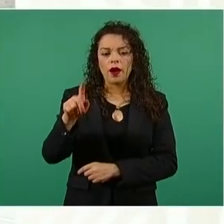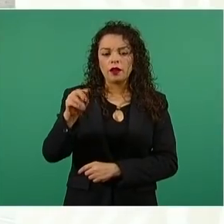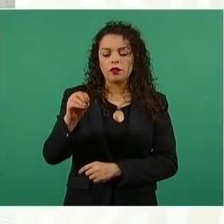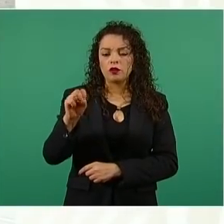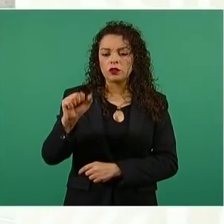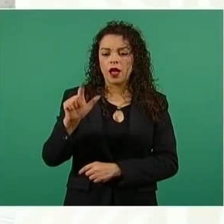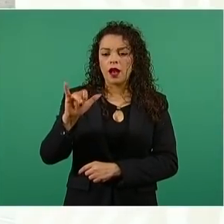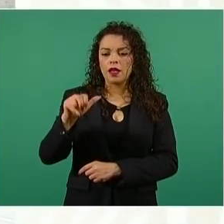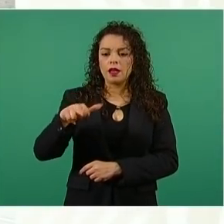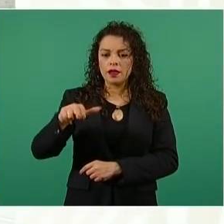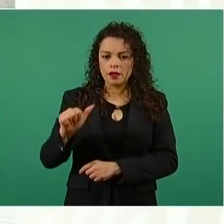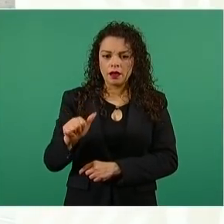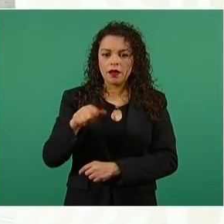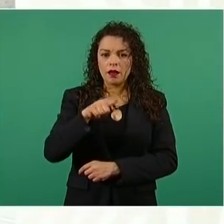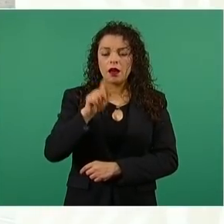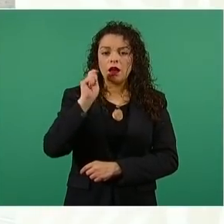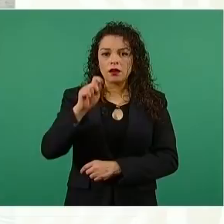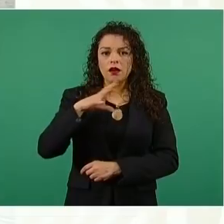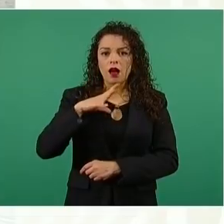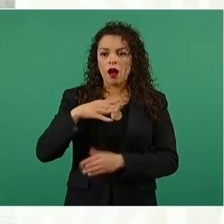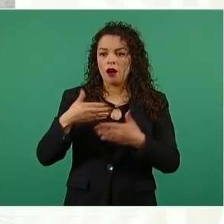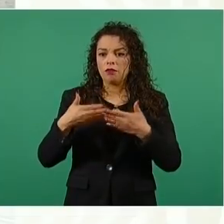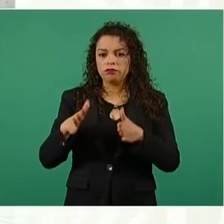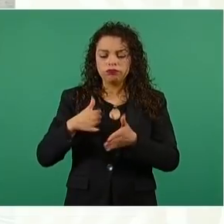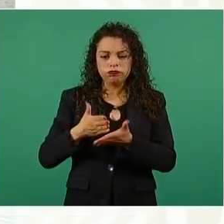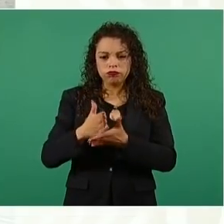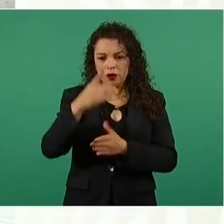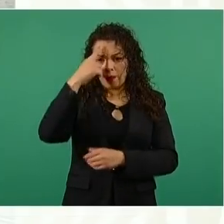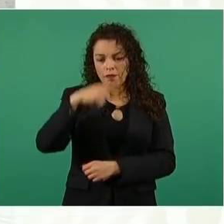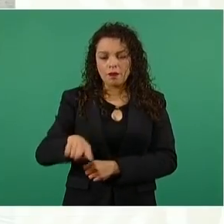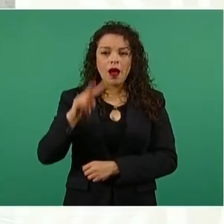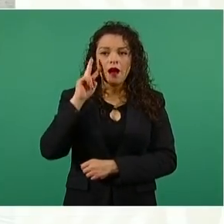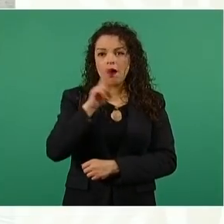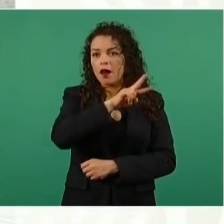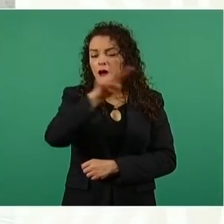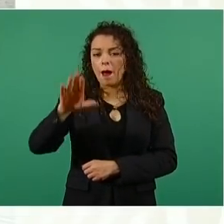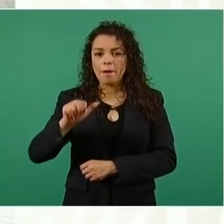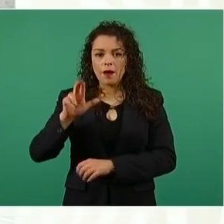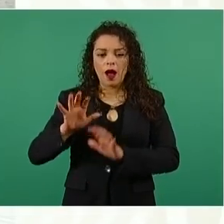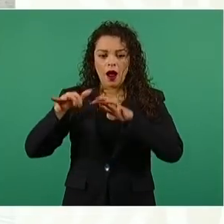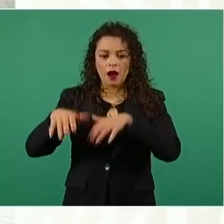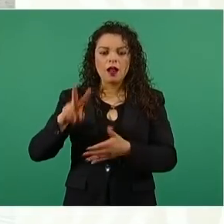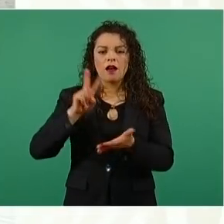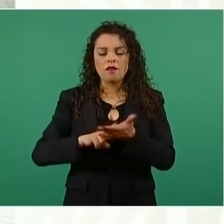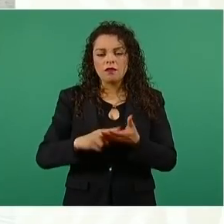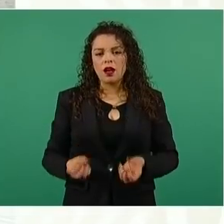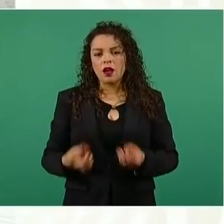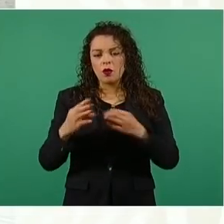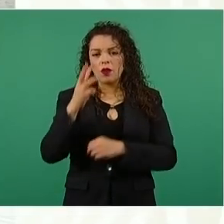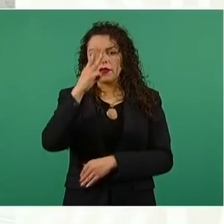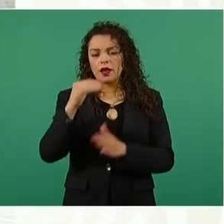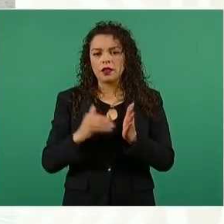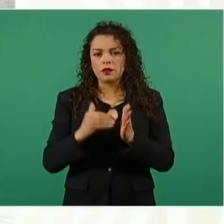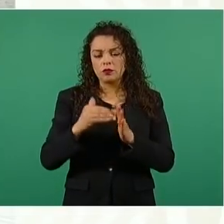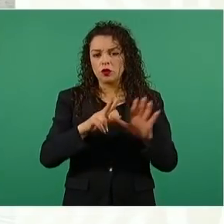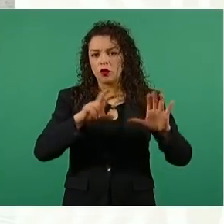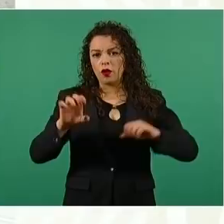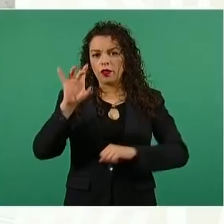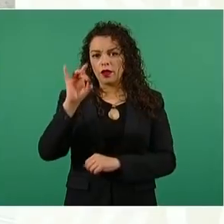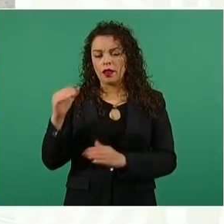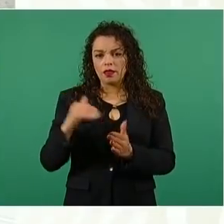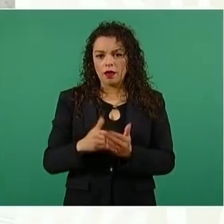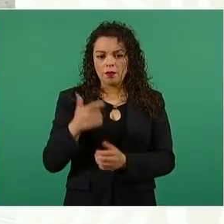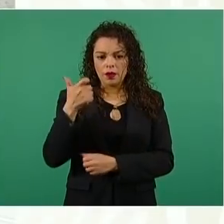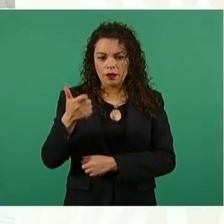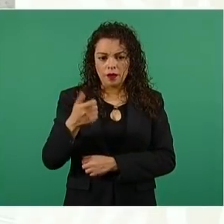marina y con vista al mar. Estos terrenos tienen un precio de 3.830.000 pesos el primero,